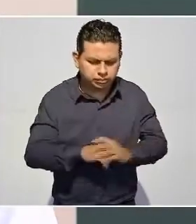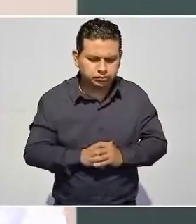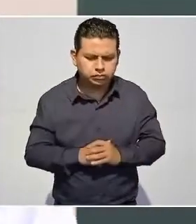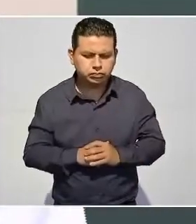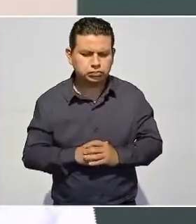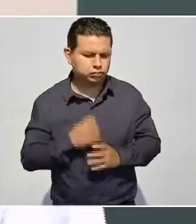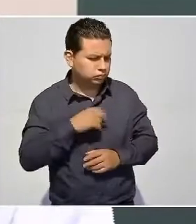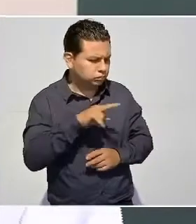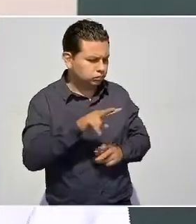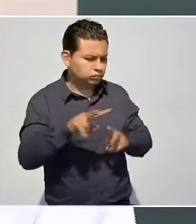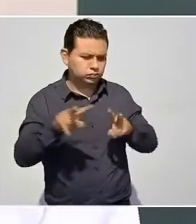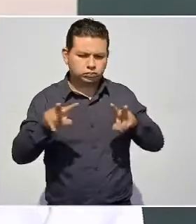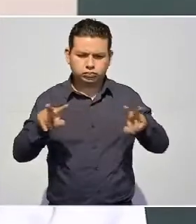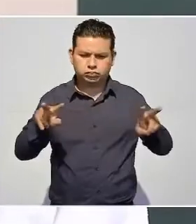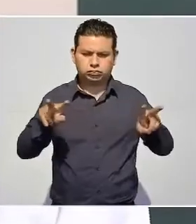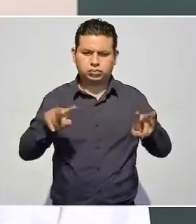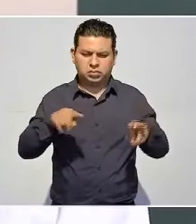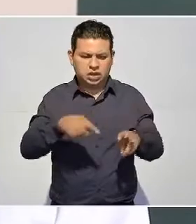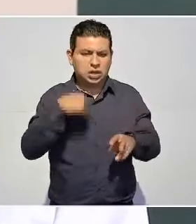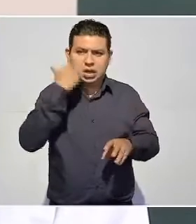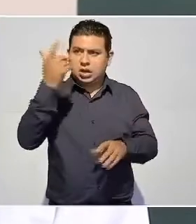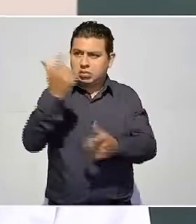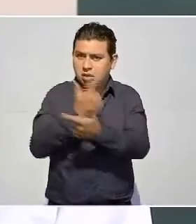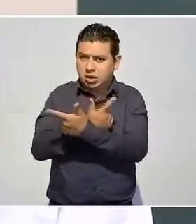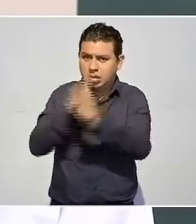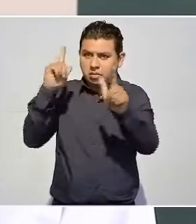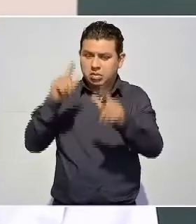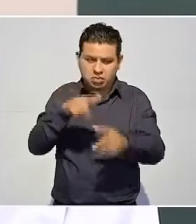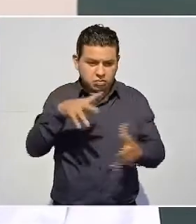sabiendo que aquí se pelea por la libertad,